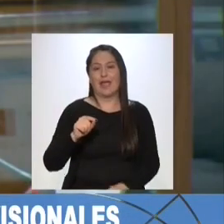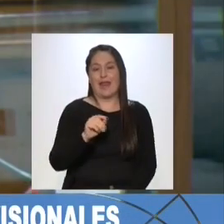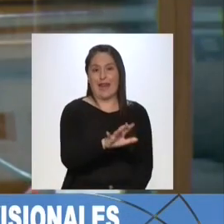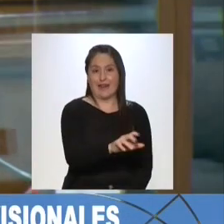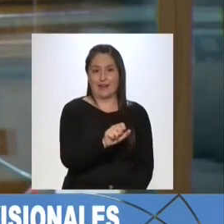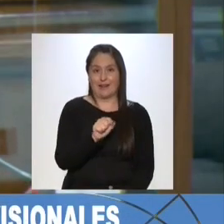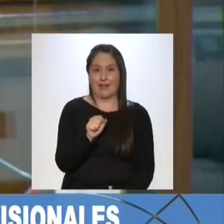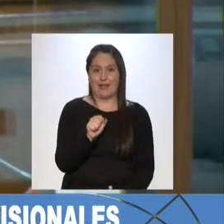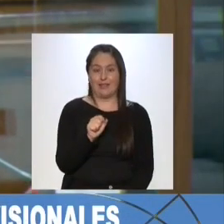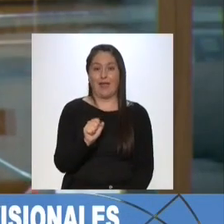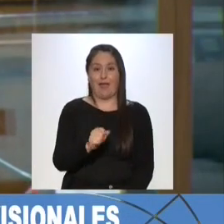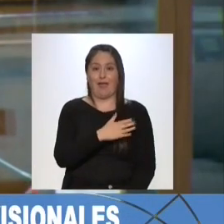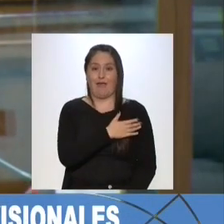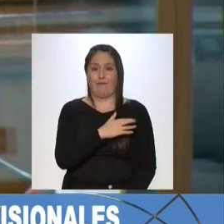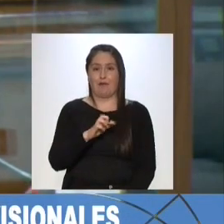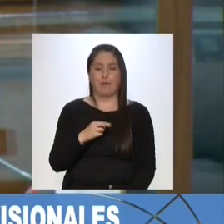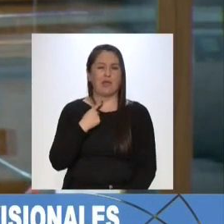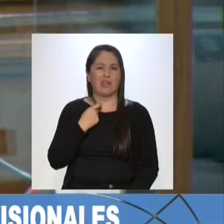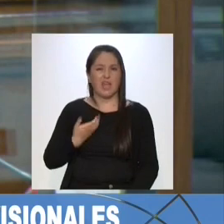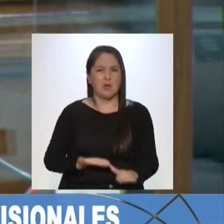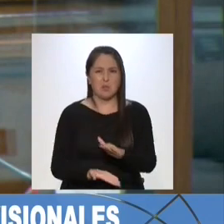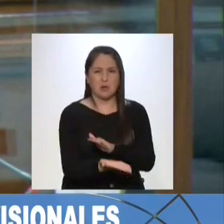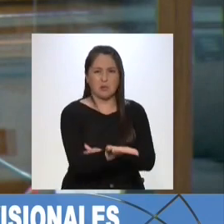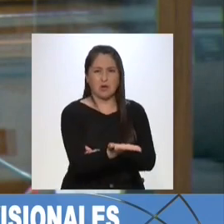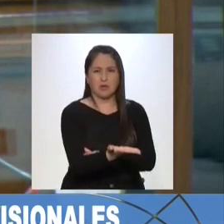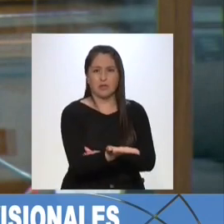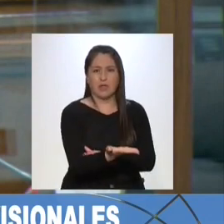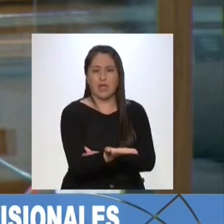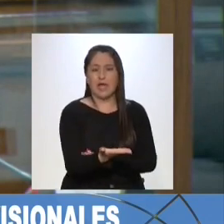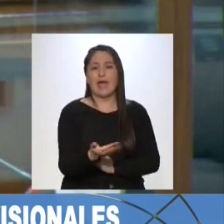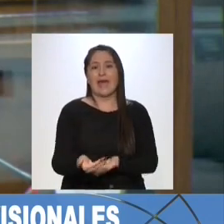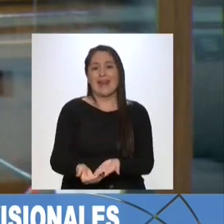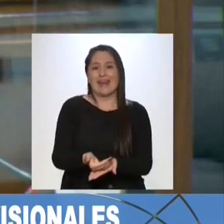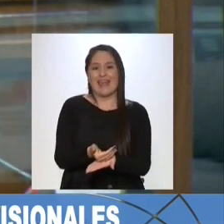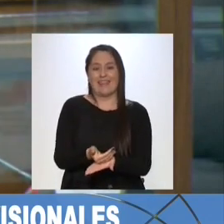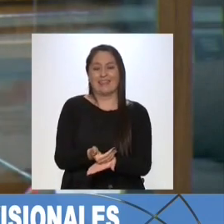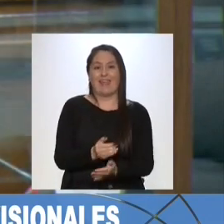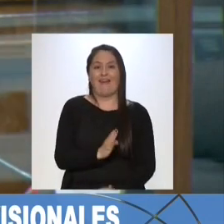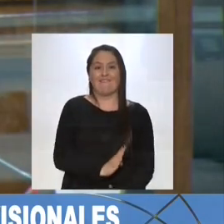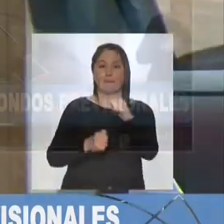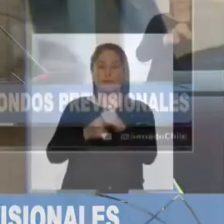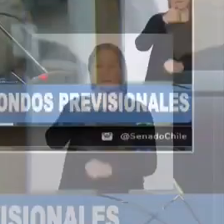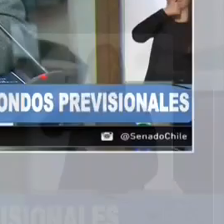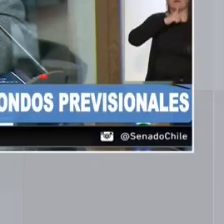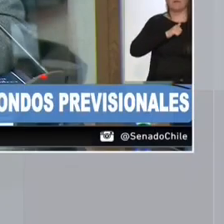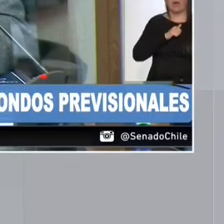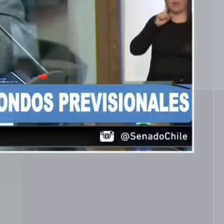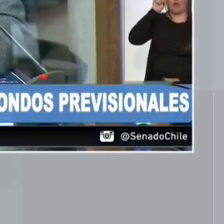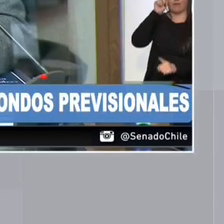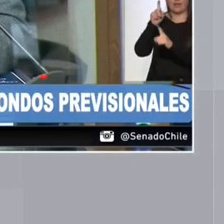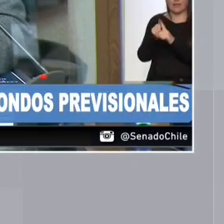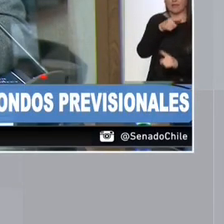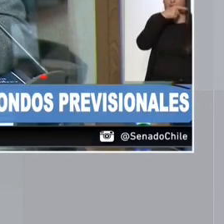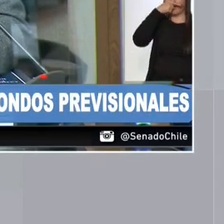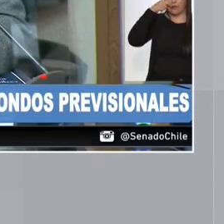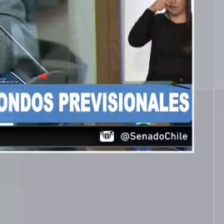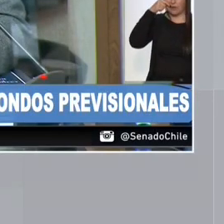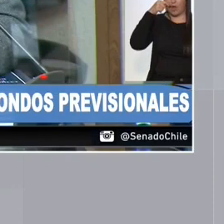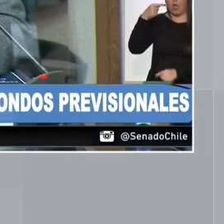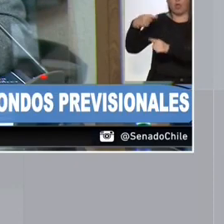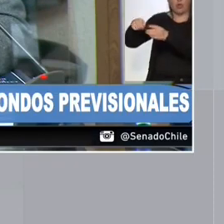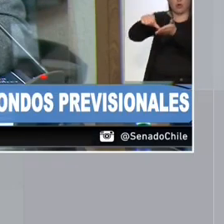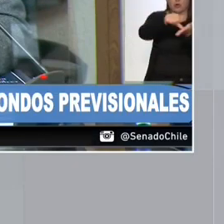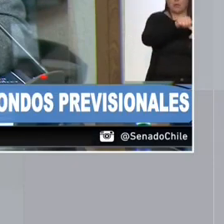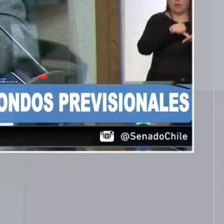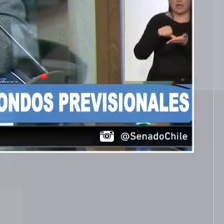definir su futuro. Vamos a analizar este resultado, lo que se viene con la diputada de la Federación Regionalista Verde Social, Alejandra Sepúlveda. ¿Cómo estás, diputada? Muy buenos